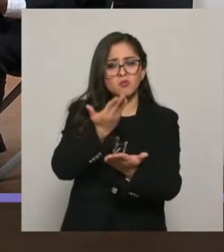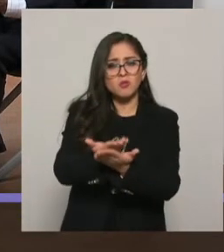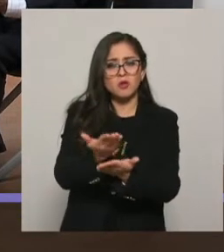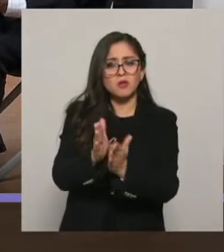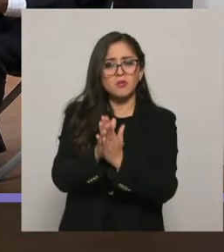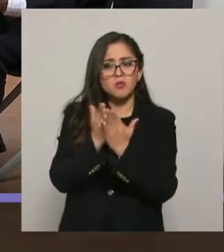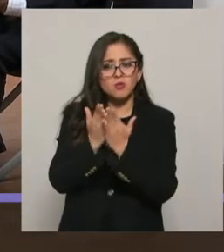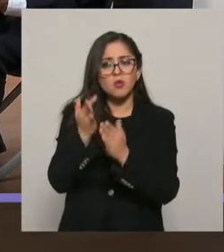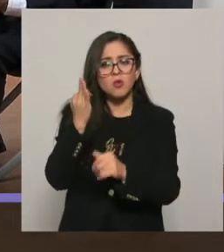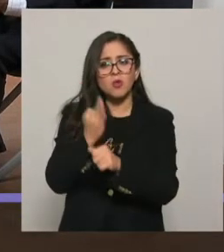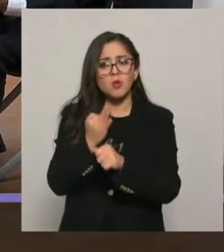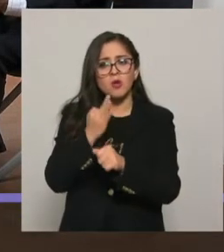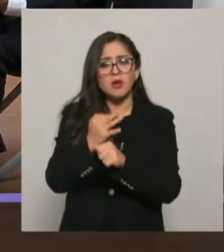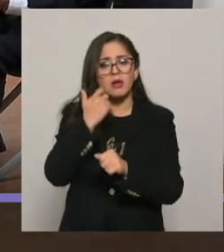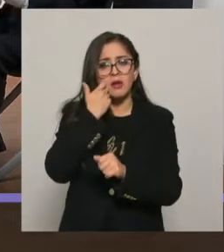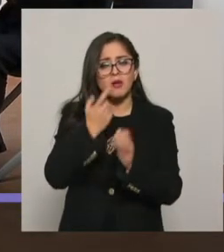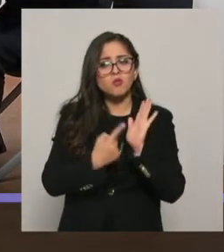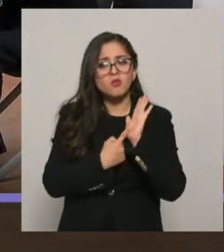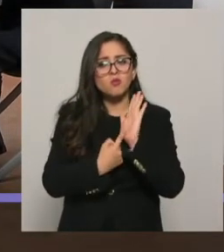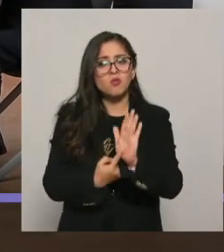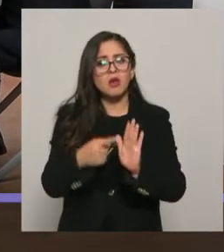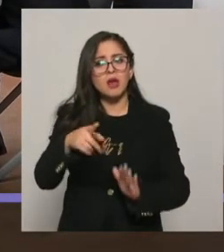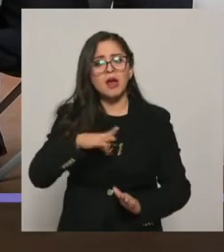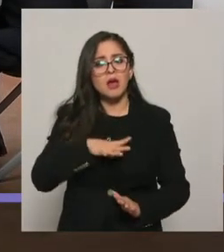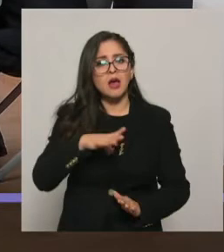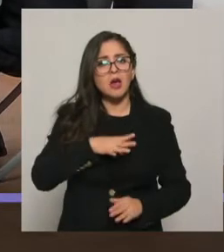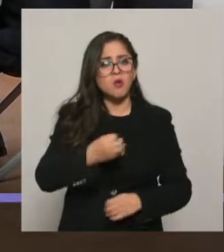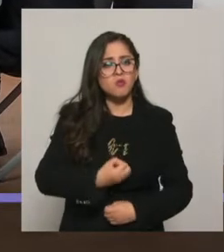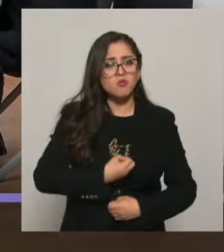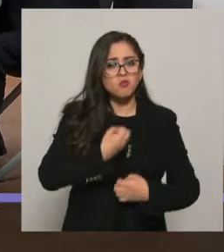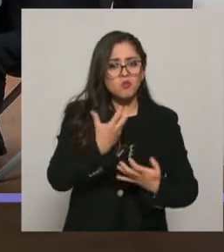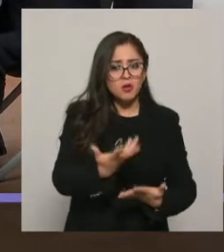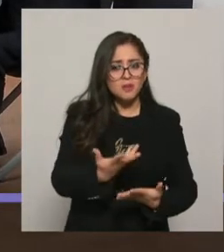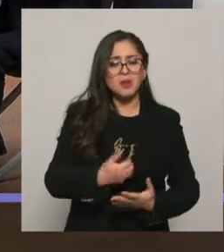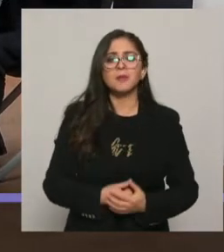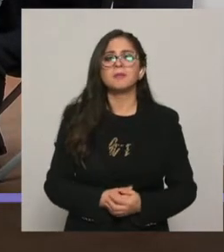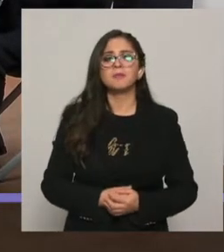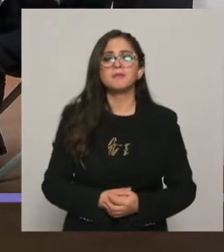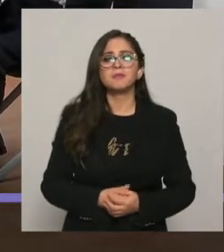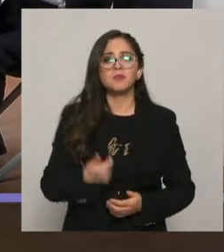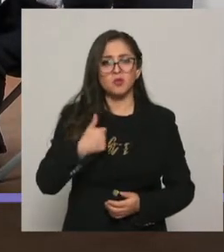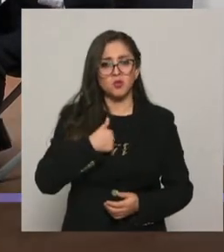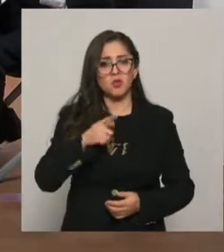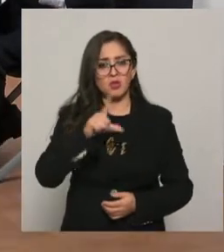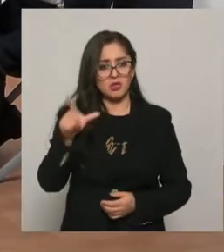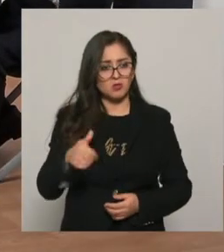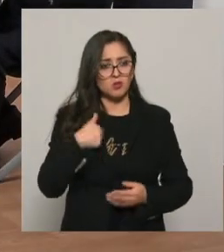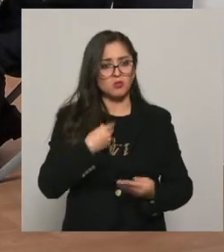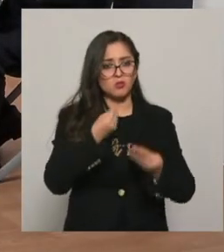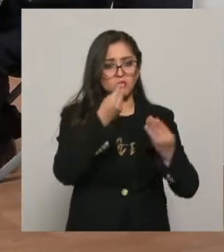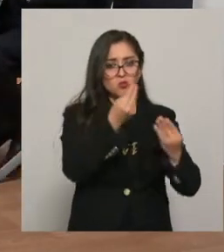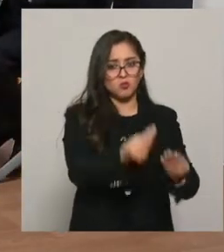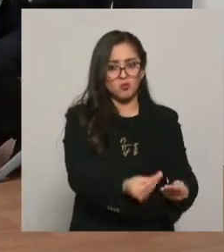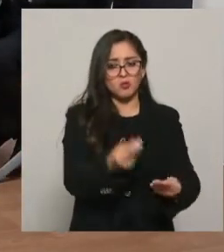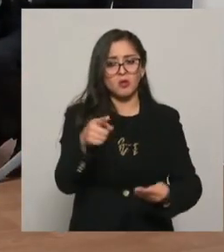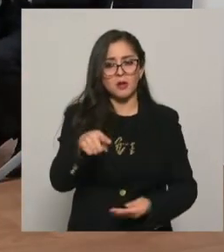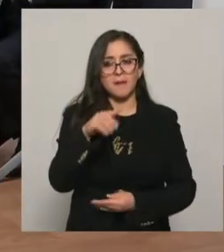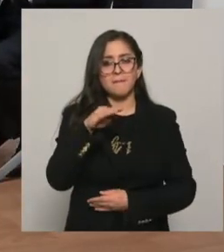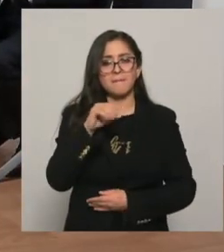estaba mostrando, pero hay un poema maravilloso que yo ahorita lo regreso, claro lo que traje, sí. Mariana.